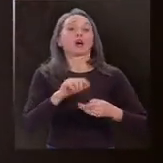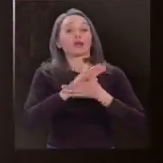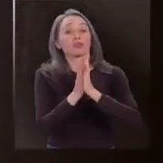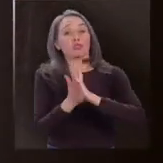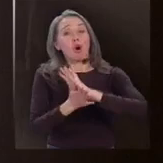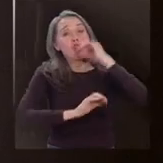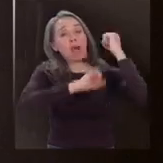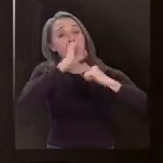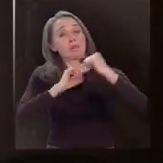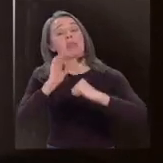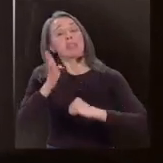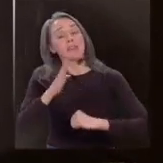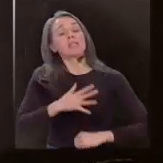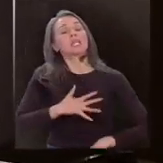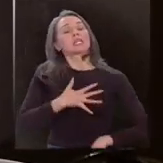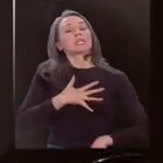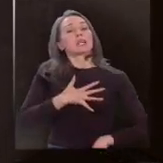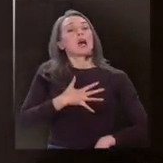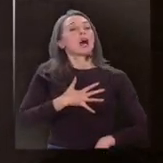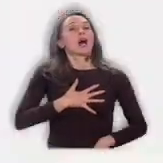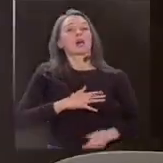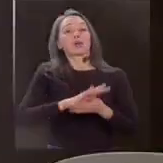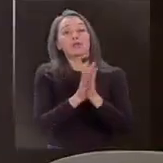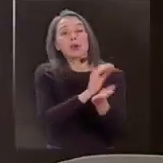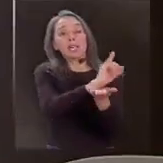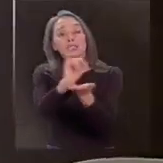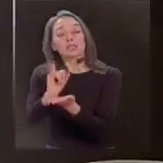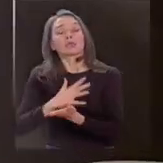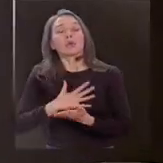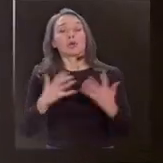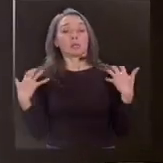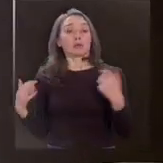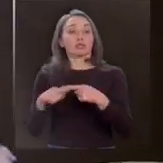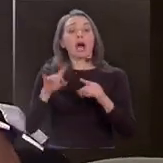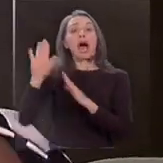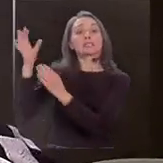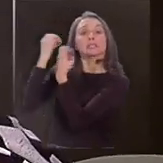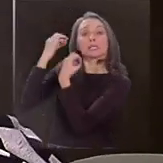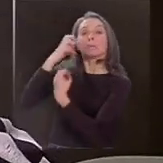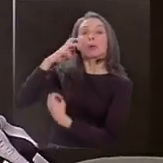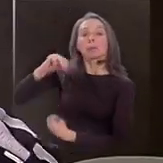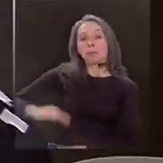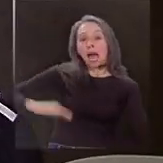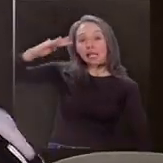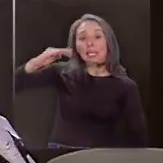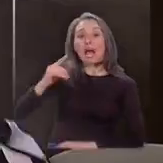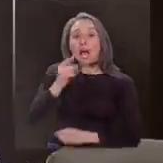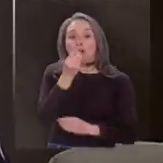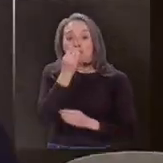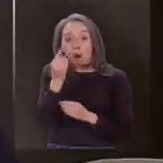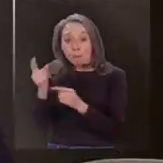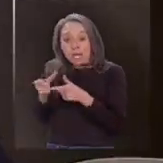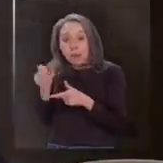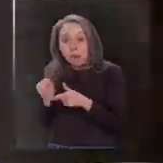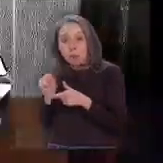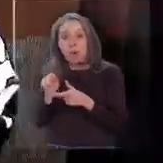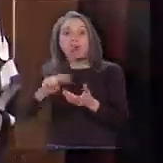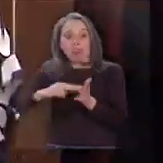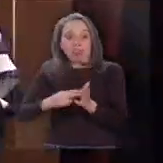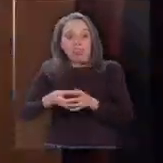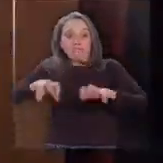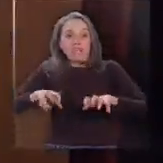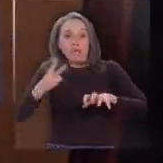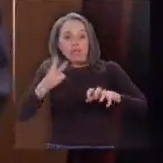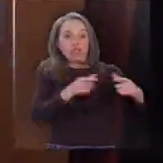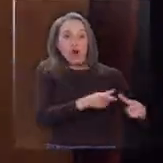empresa, que es el que debería tener toda institución. ¿Cómo me criaron? ¿Se alcanza para uno? Puede alcanzar para